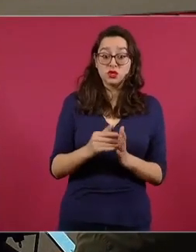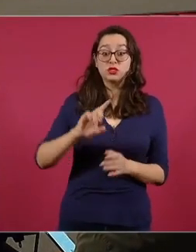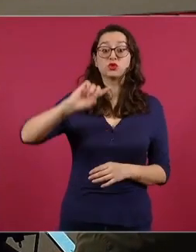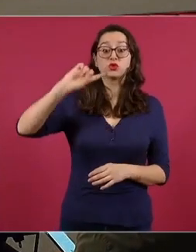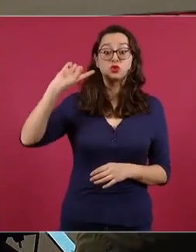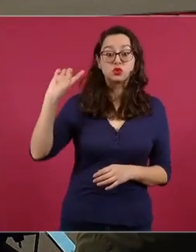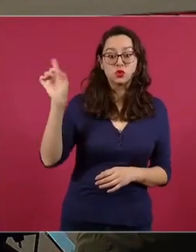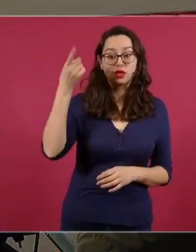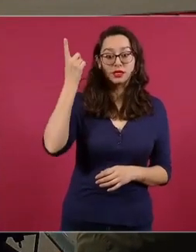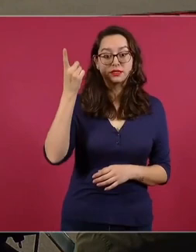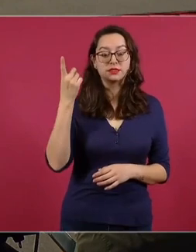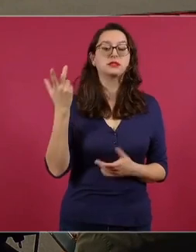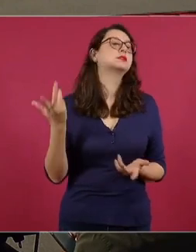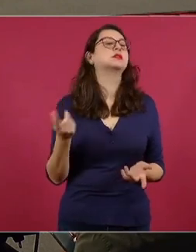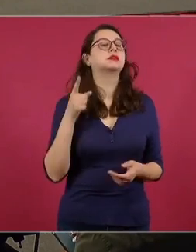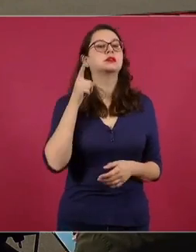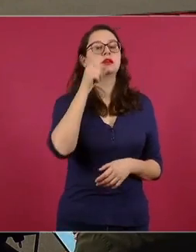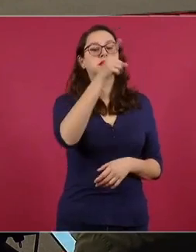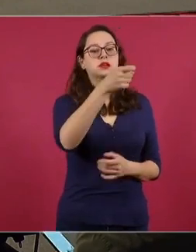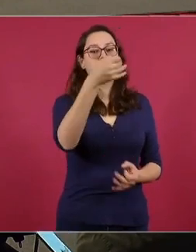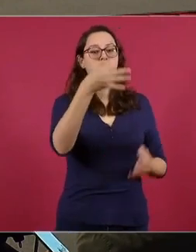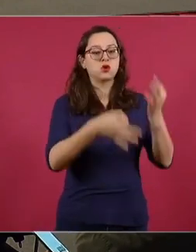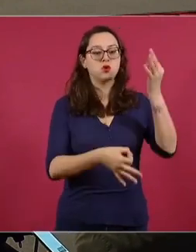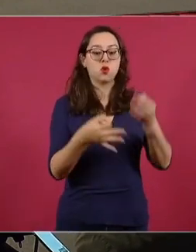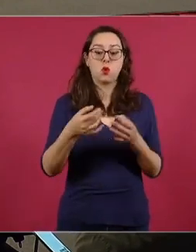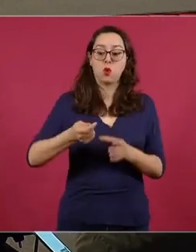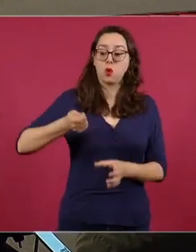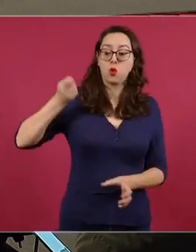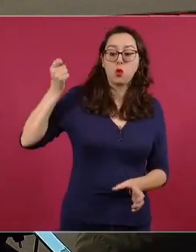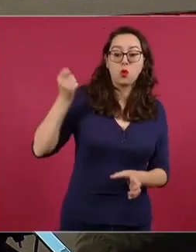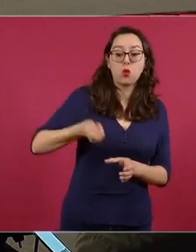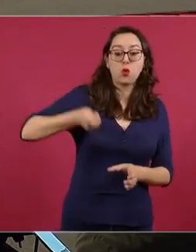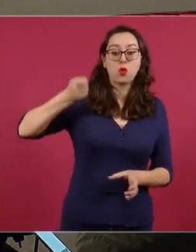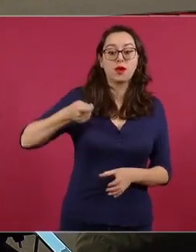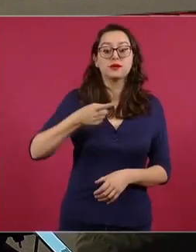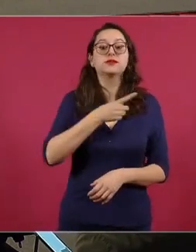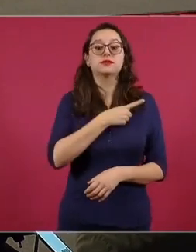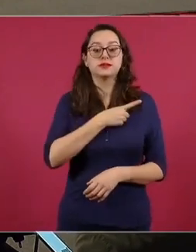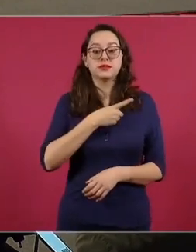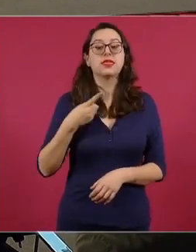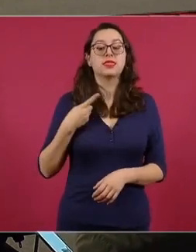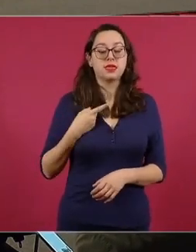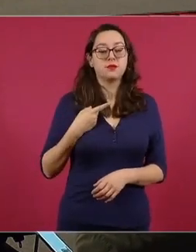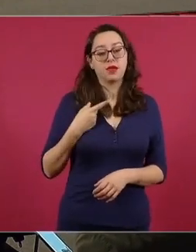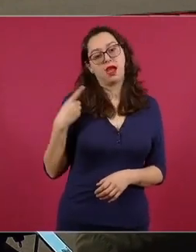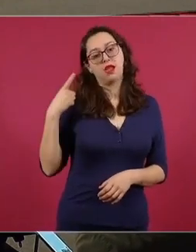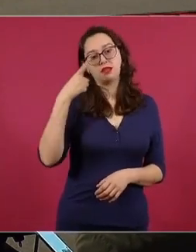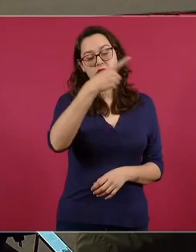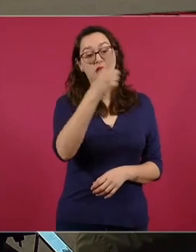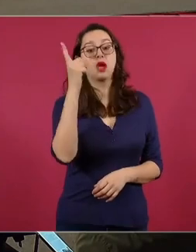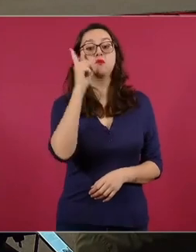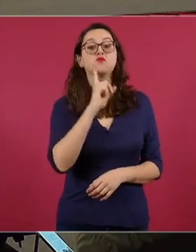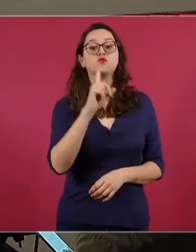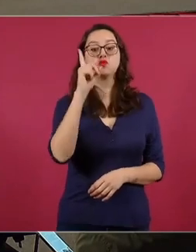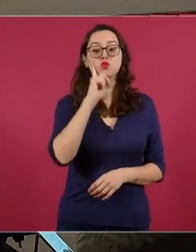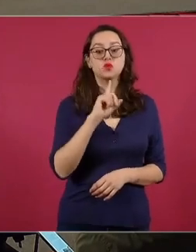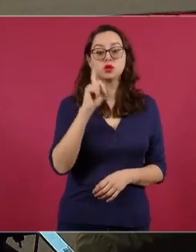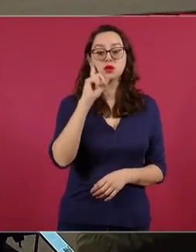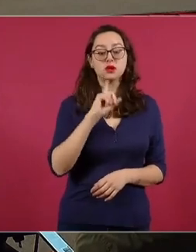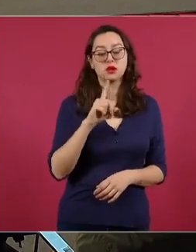Esta resolución judicial la tomó la jueza de la Corte que está viendo el caso, donde está el